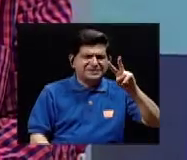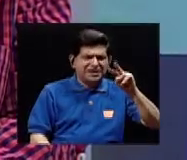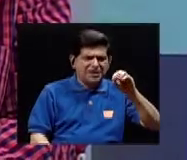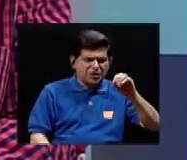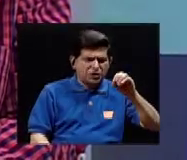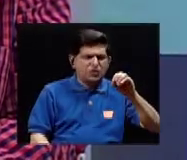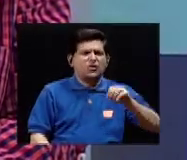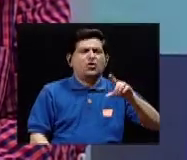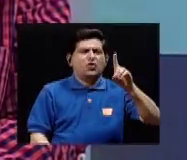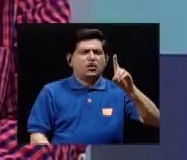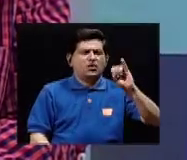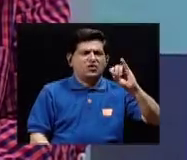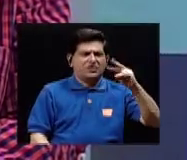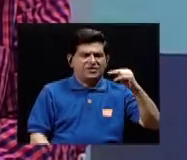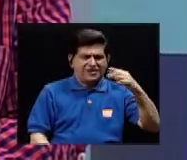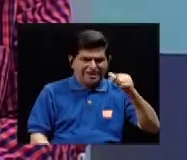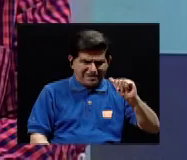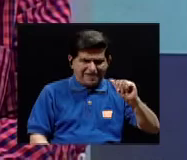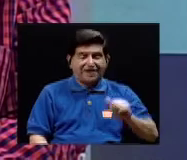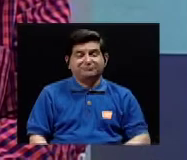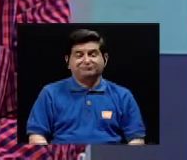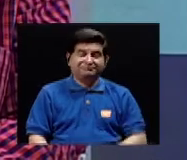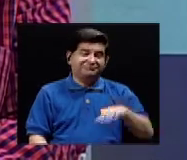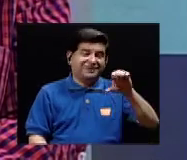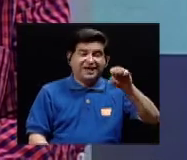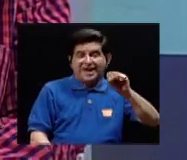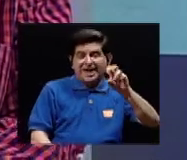Si no es Dinga... Es Mandinga.